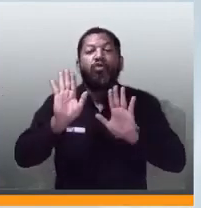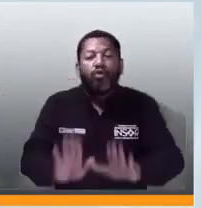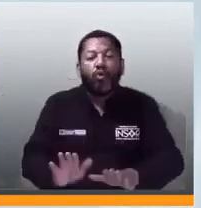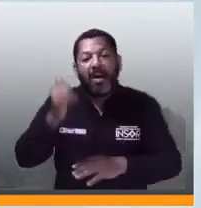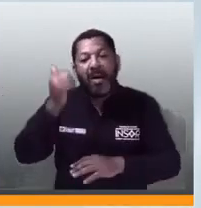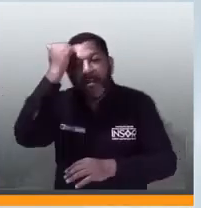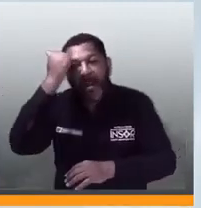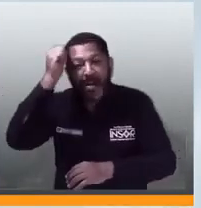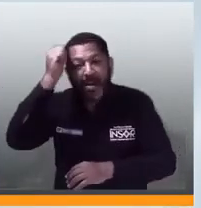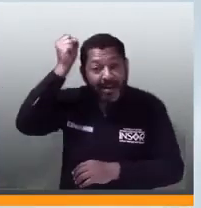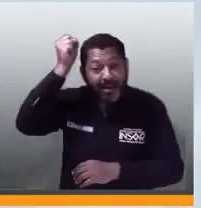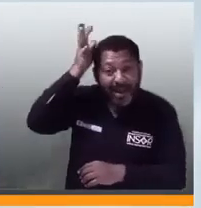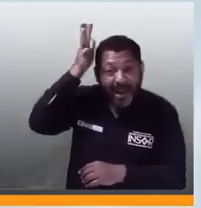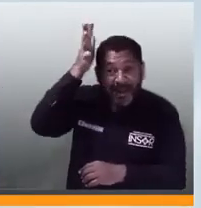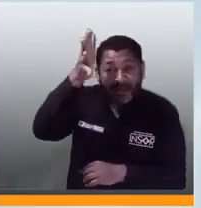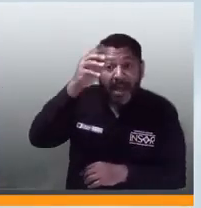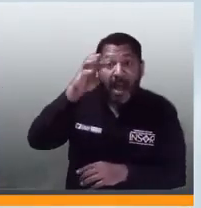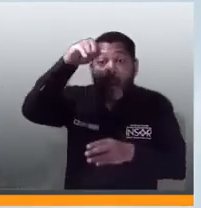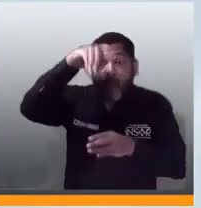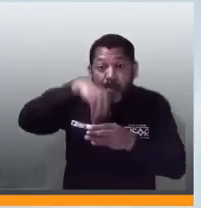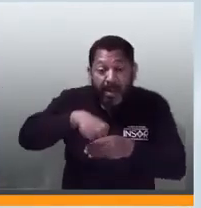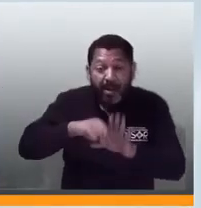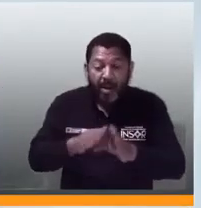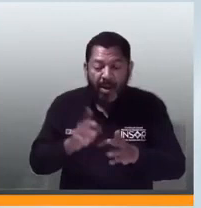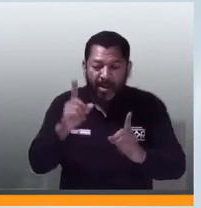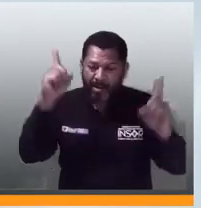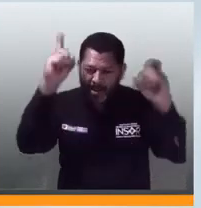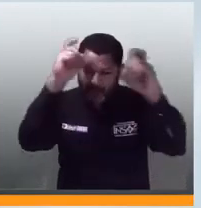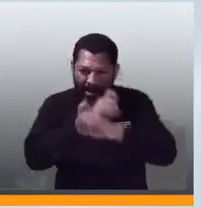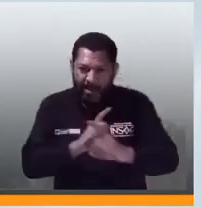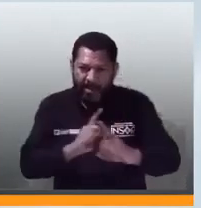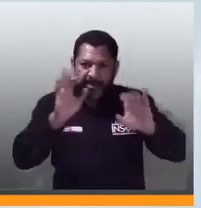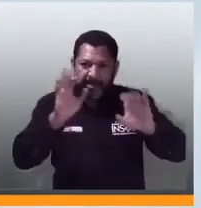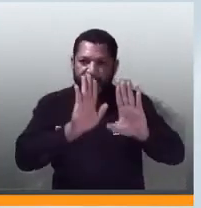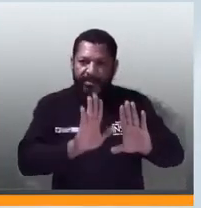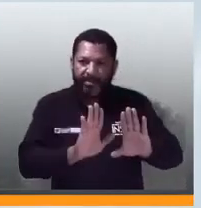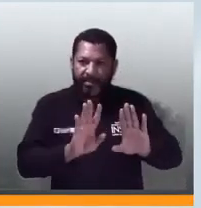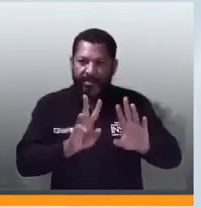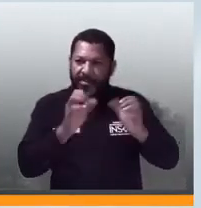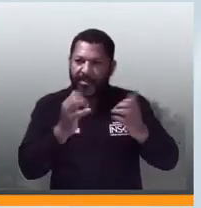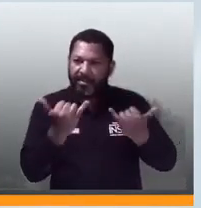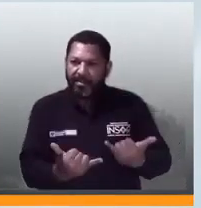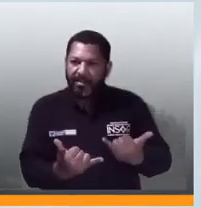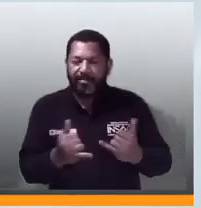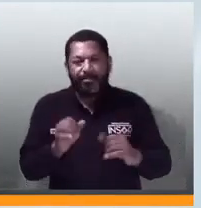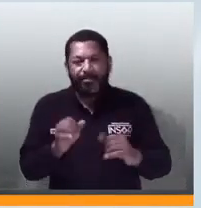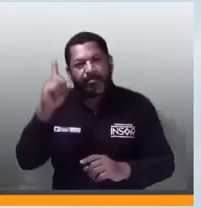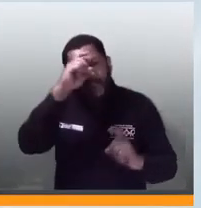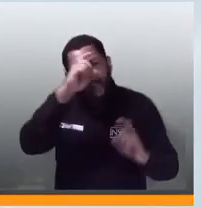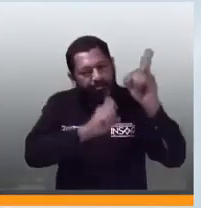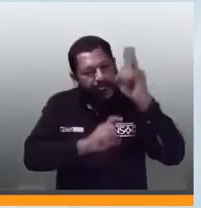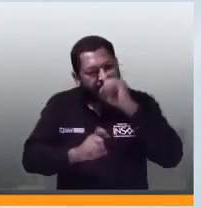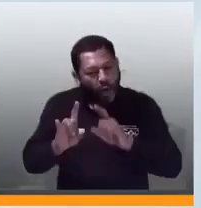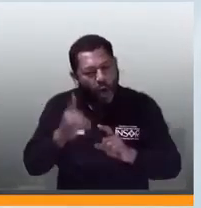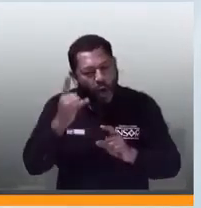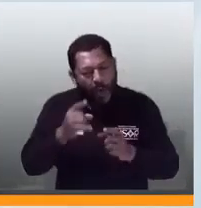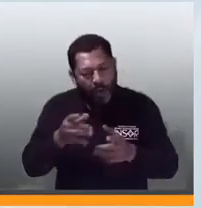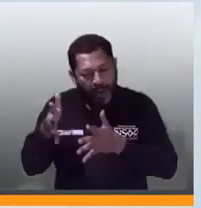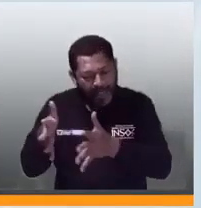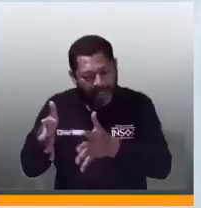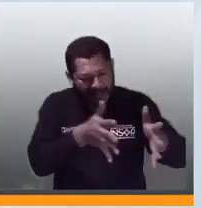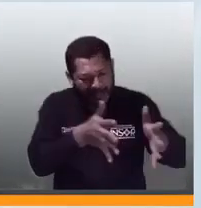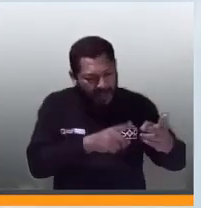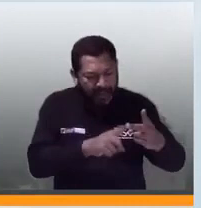pedagogía y didáctica, que fueron reflexiones alrededor de los temas que trabajamos, reflexiones sobre